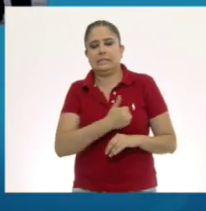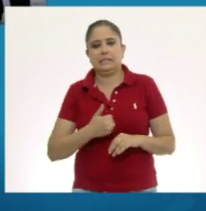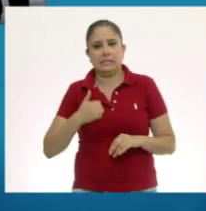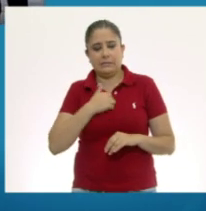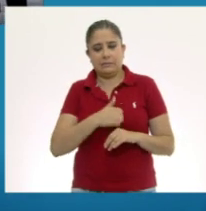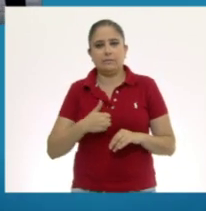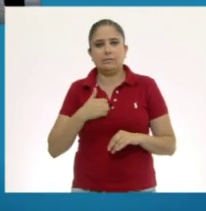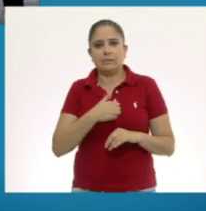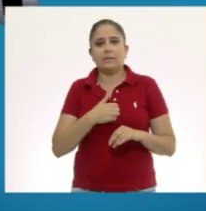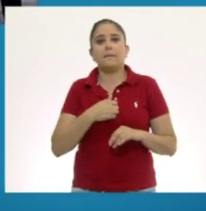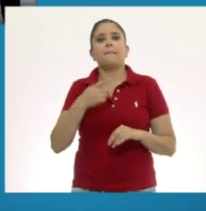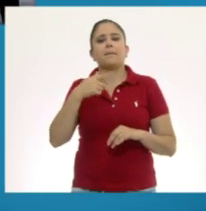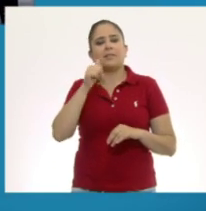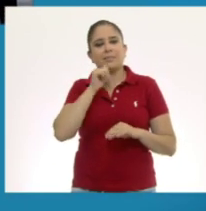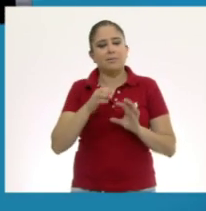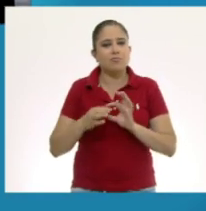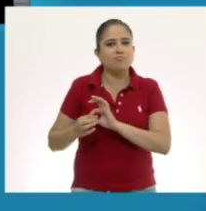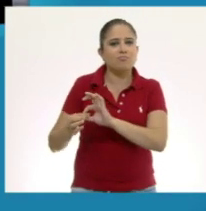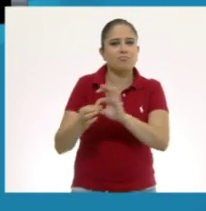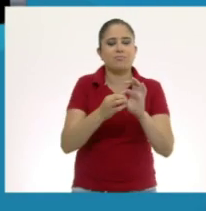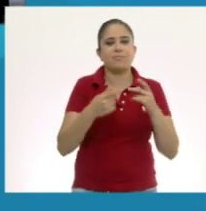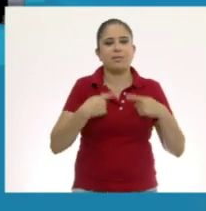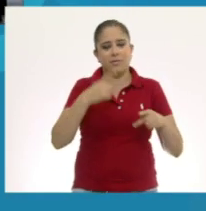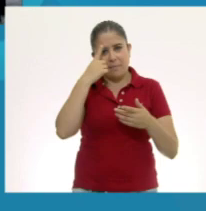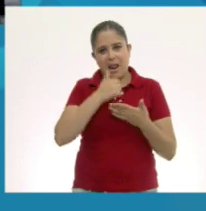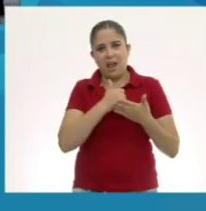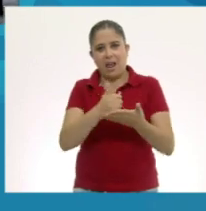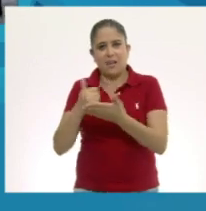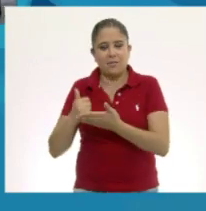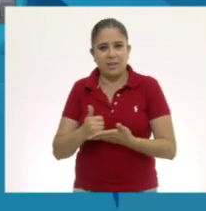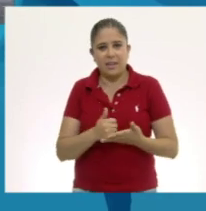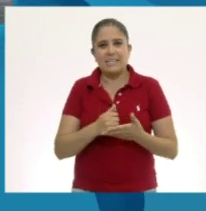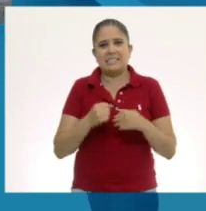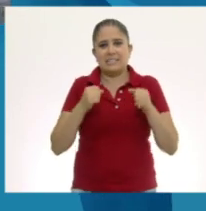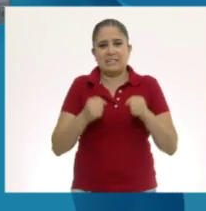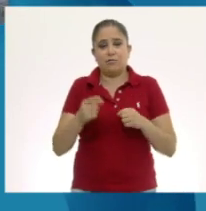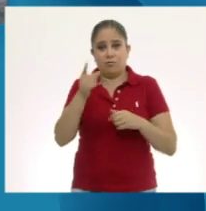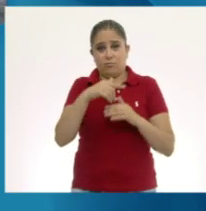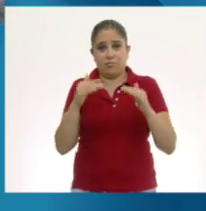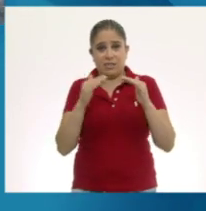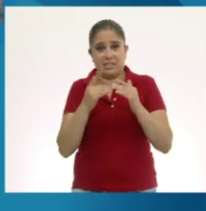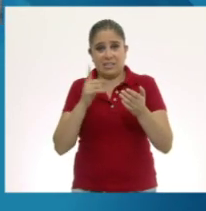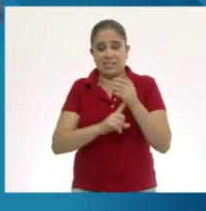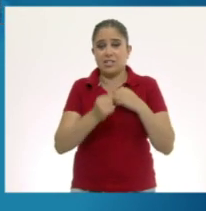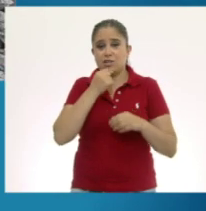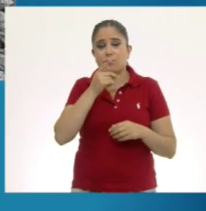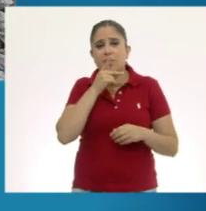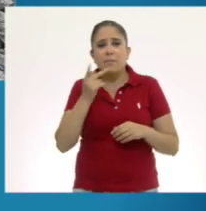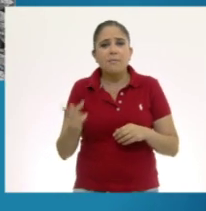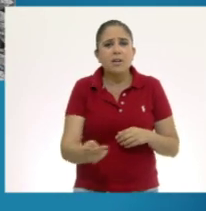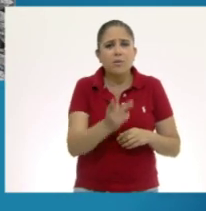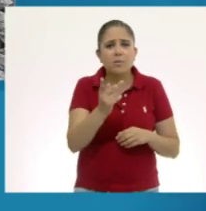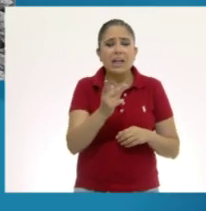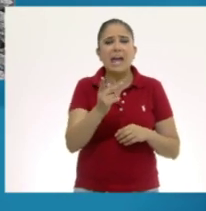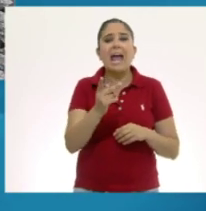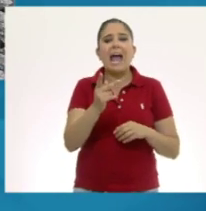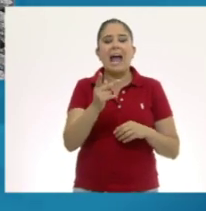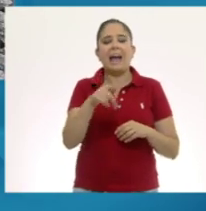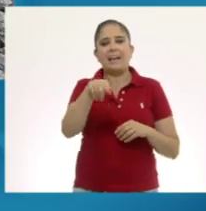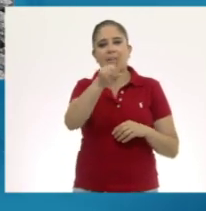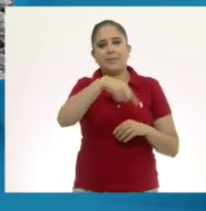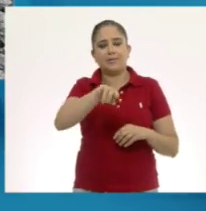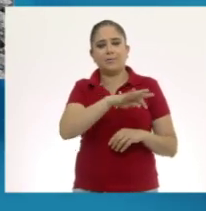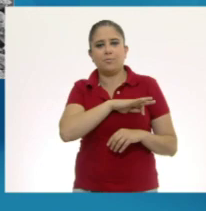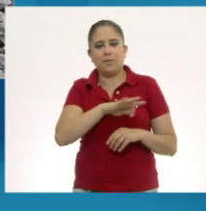pero donde también se une mucho la gente para ayudar. Y seguramente en casa, cuando pregunten los niños a sus papás, ahí van a